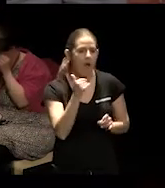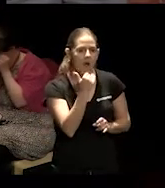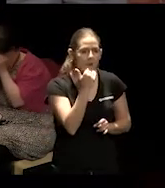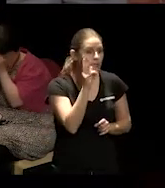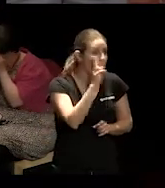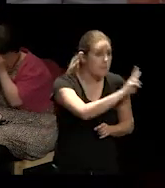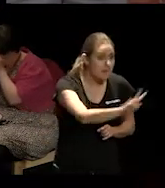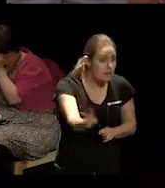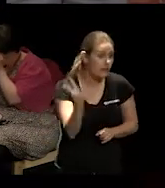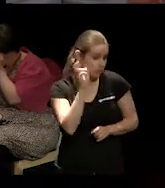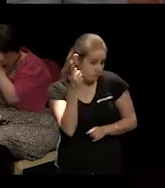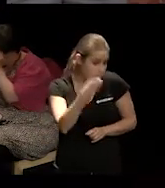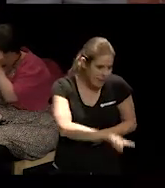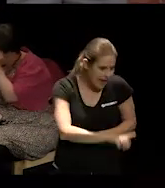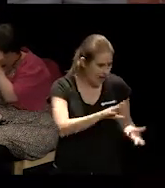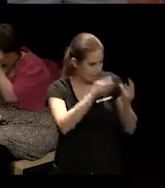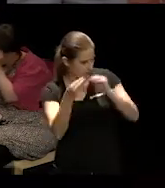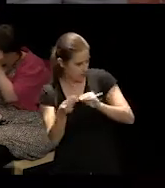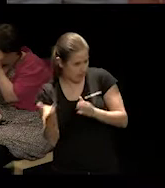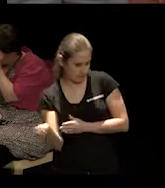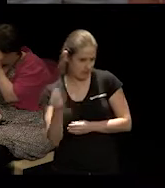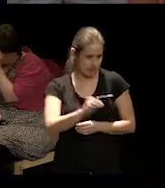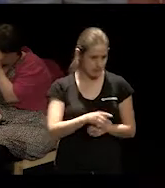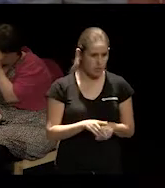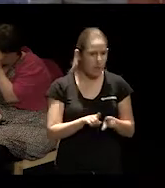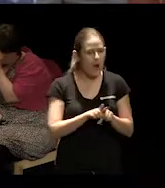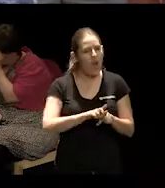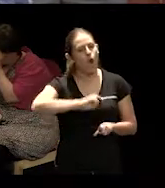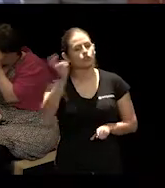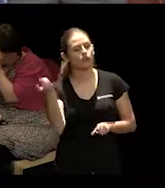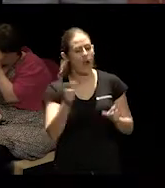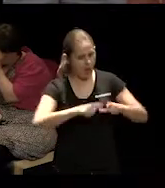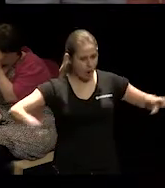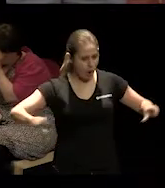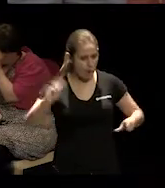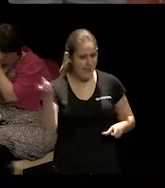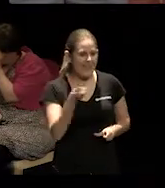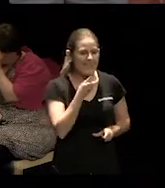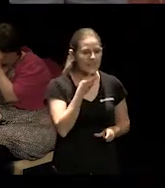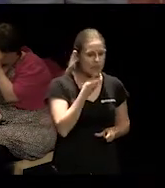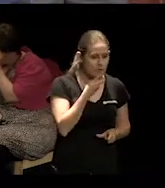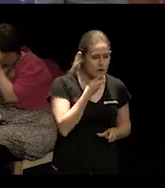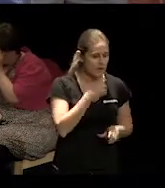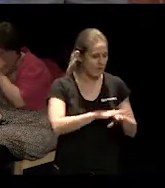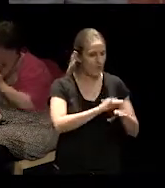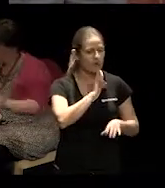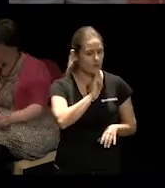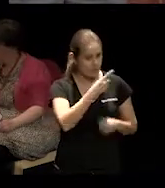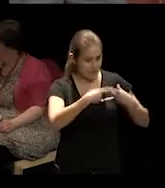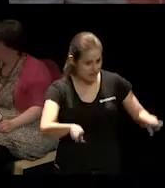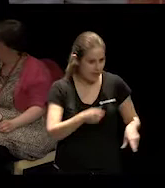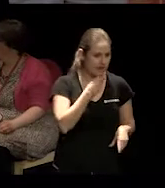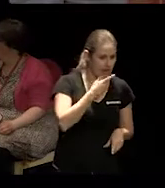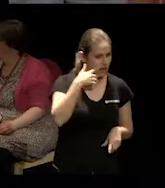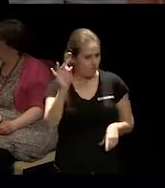percibimos, incluso aunque estemos oyendo una obra en otro idioma. En el caso de la discapacidad visual, el objetivo viene a ser